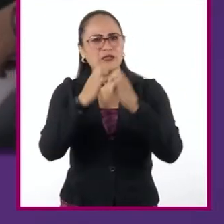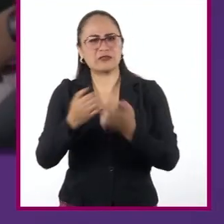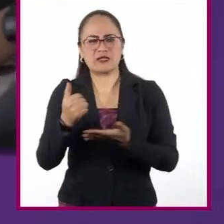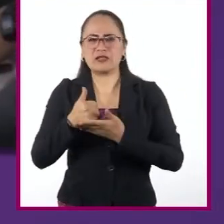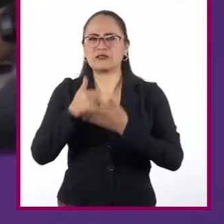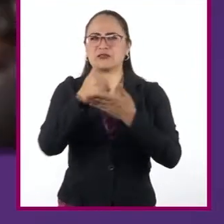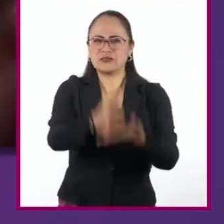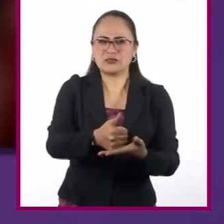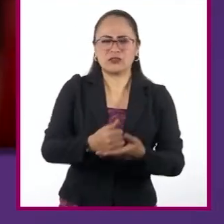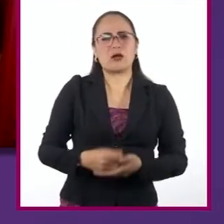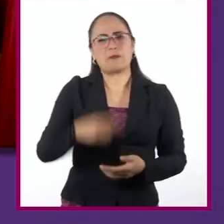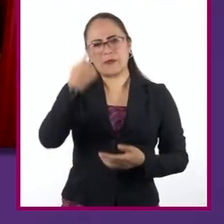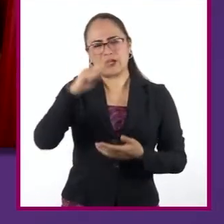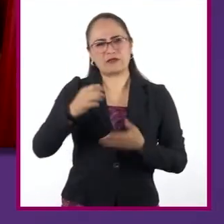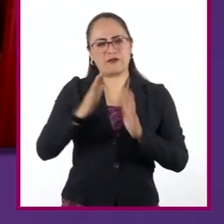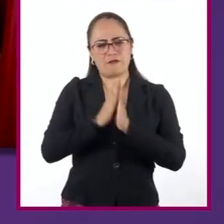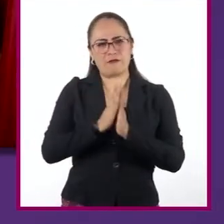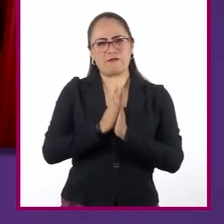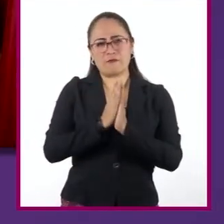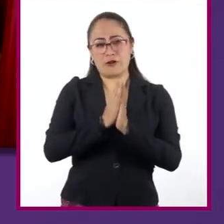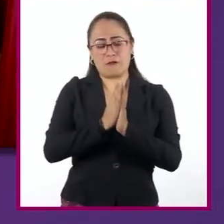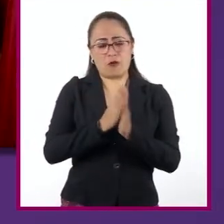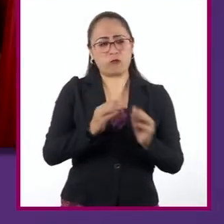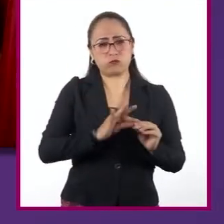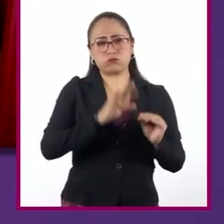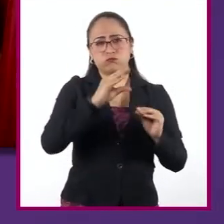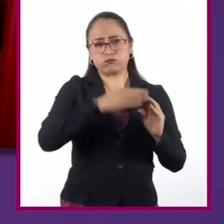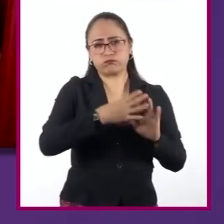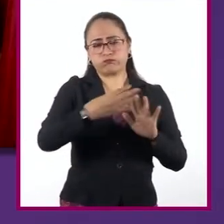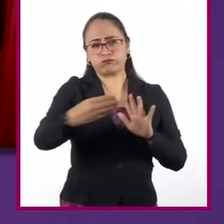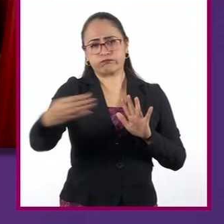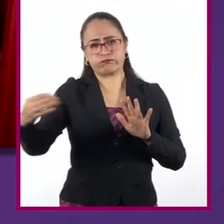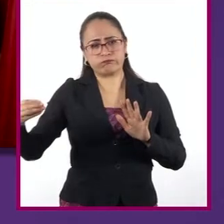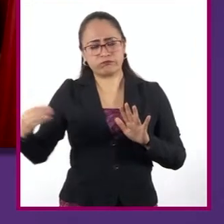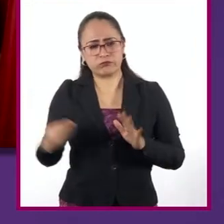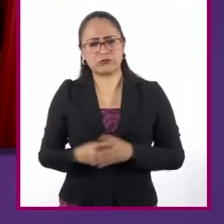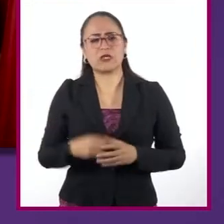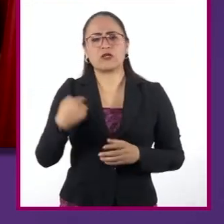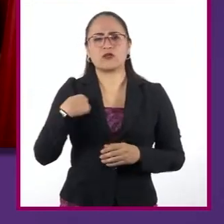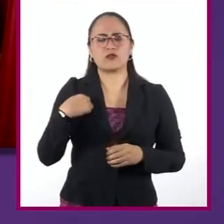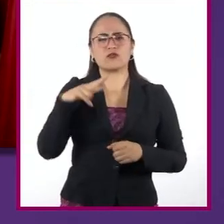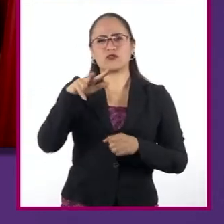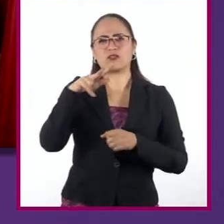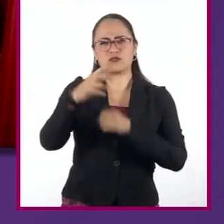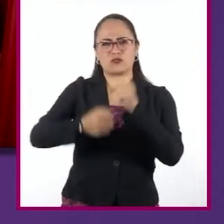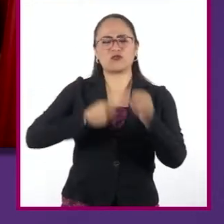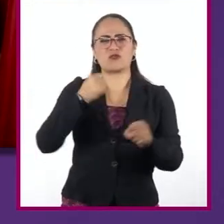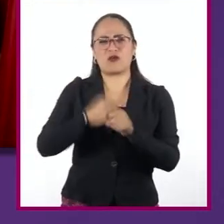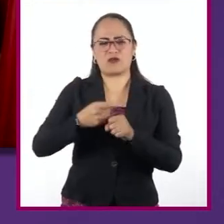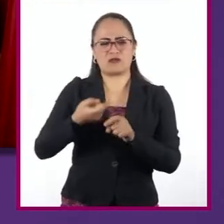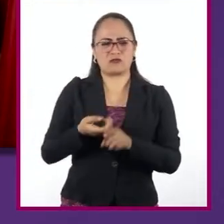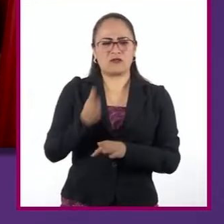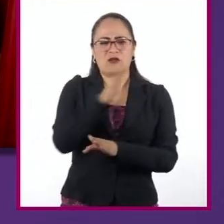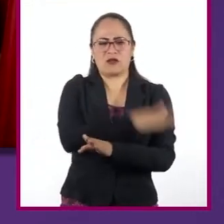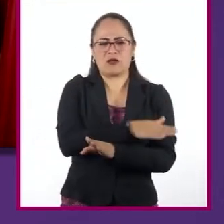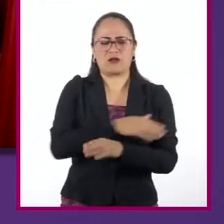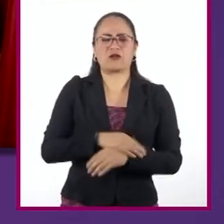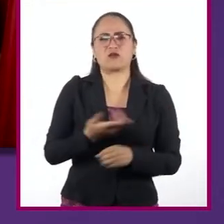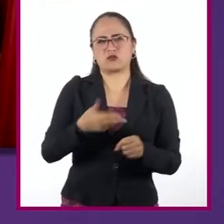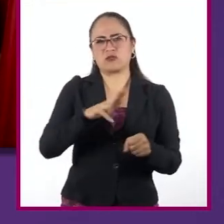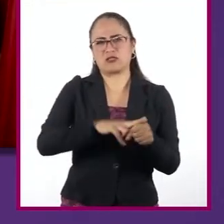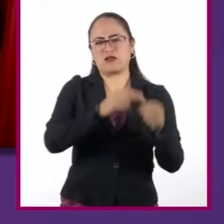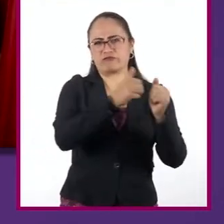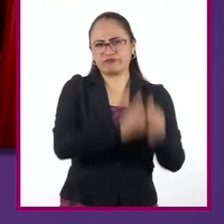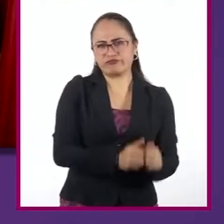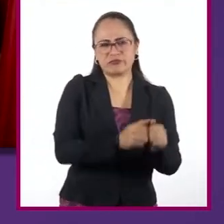como de cadena de favores. Bueno, realmente yo estuve desde hace 18 años del otro lado y pude ver lo que